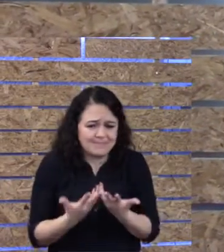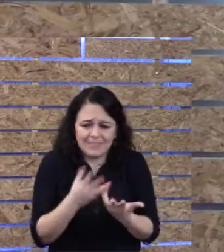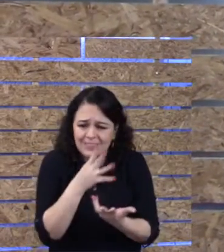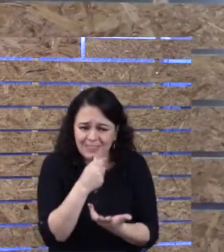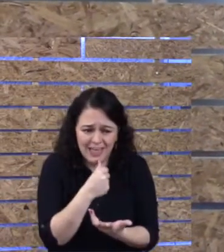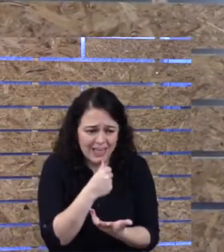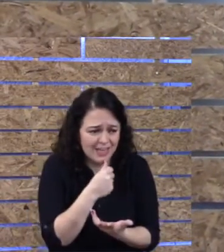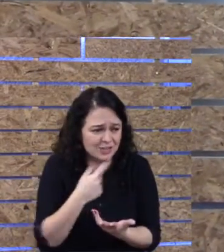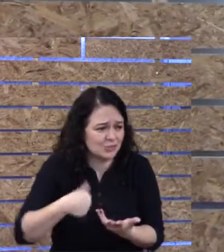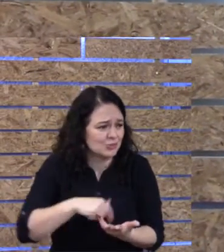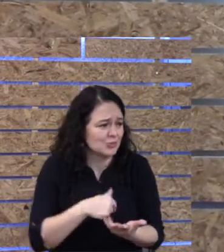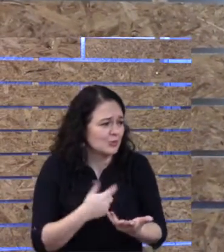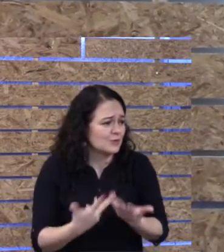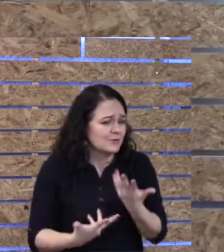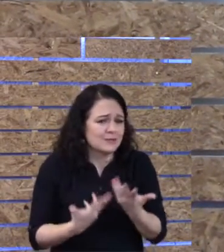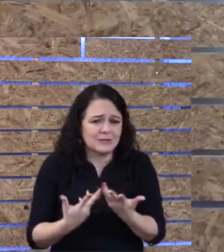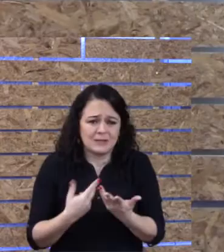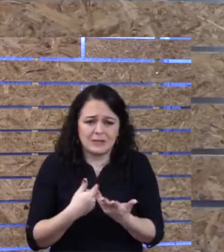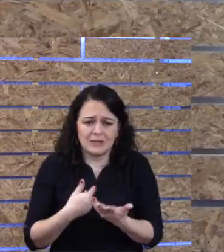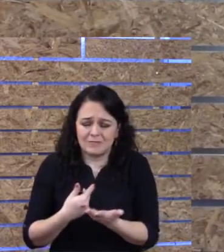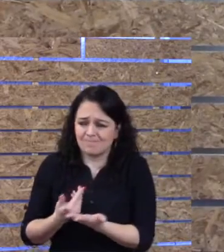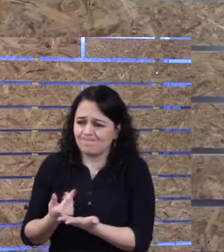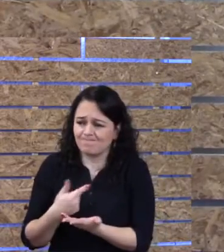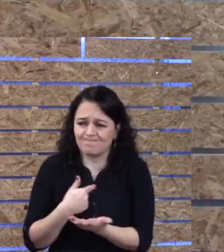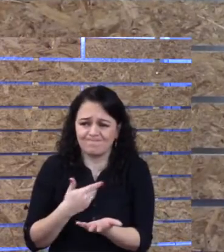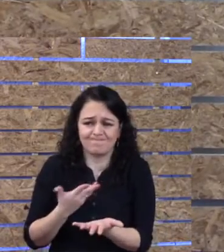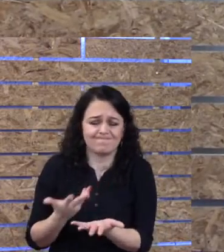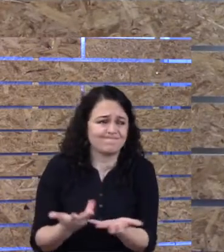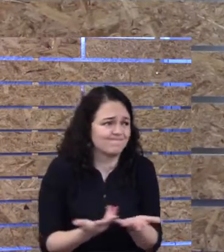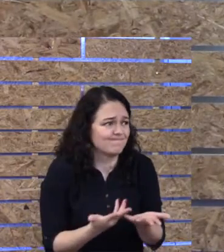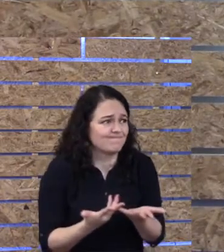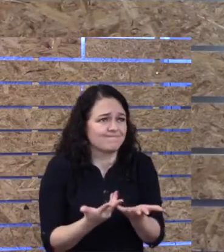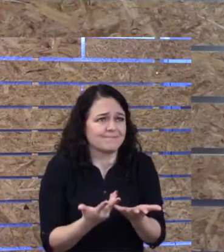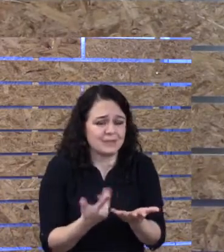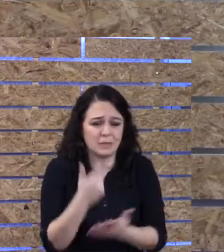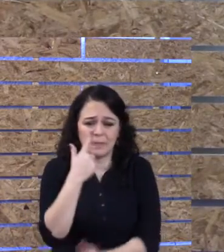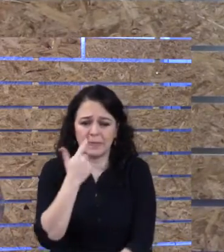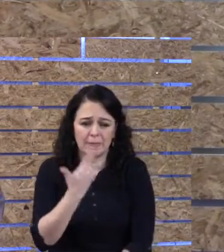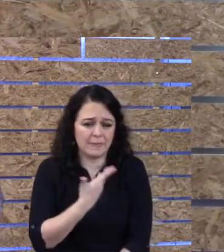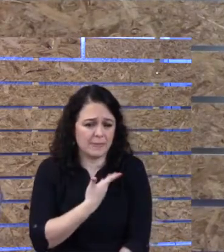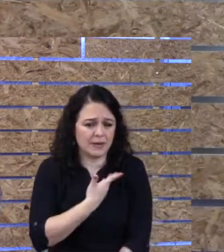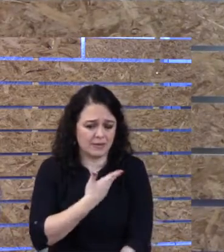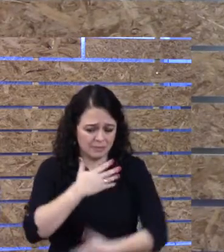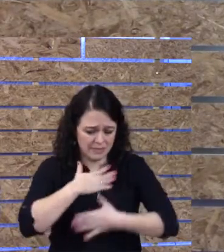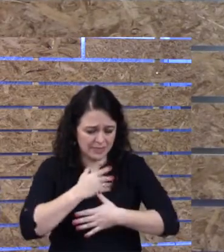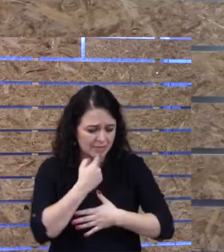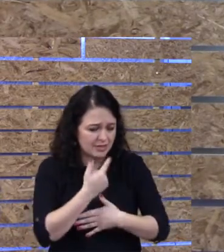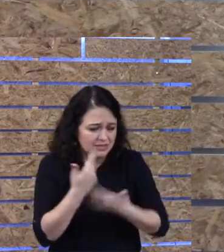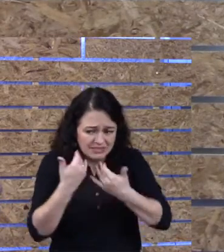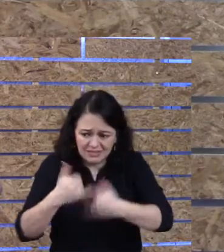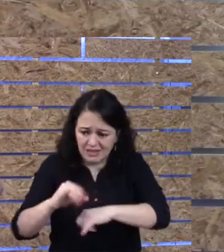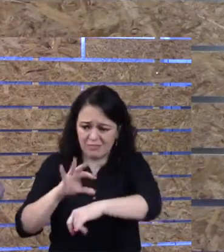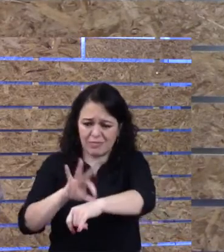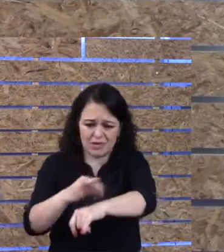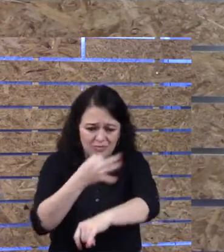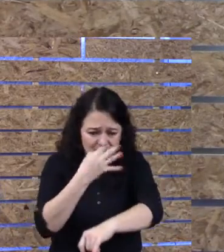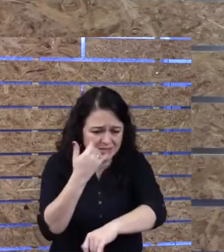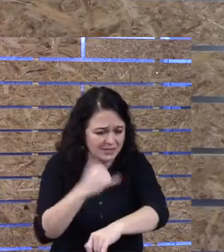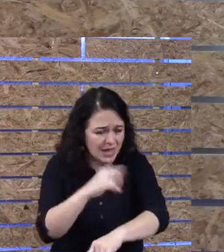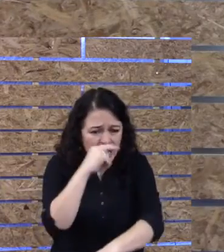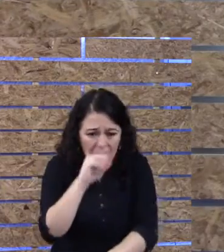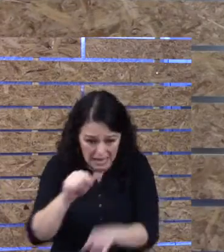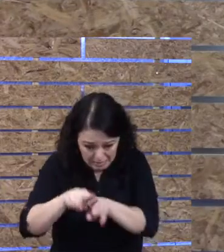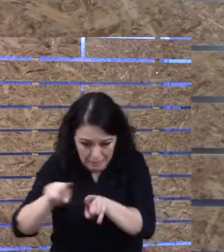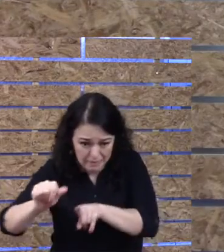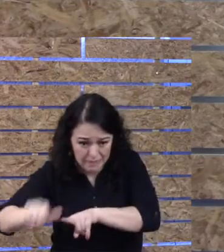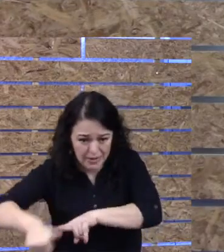lo poco que se podía hacer y mis padres haber dicho ya hicimos la medicina y todo y la niña seguía tan